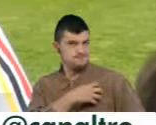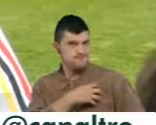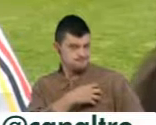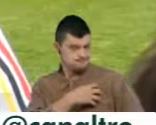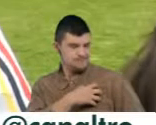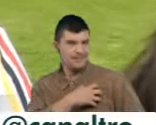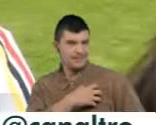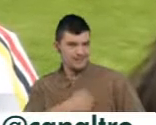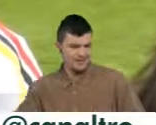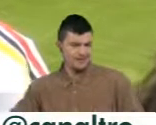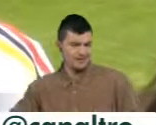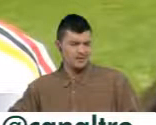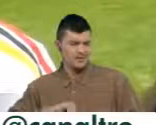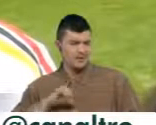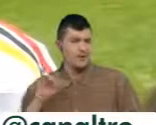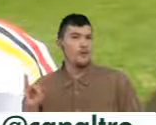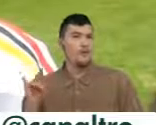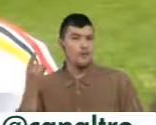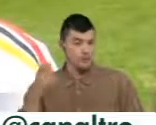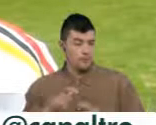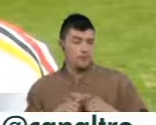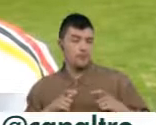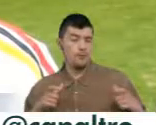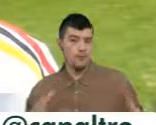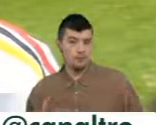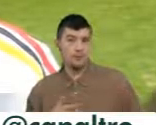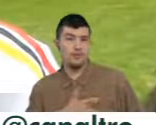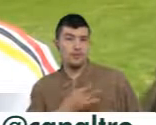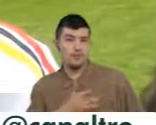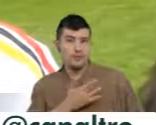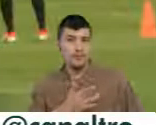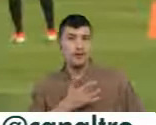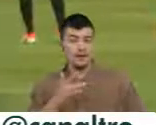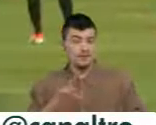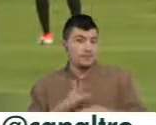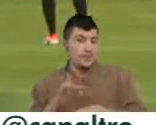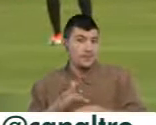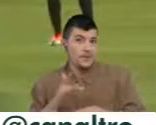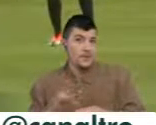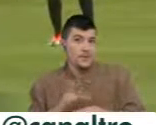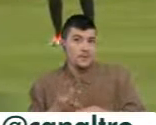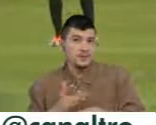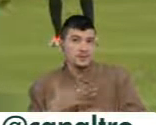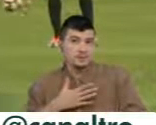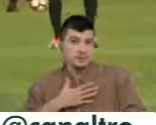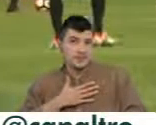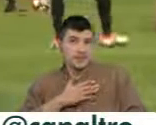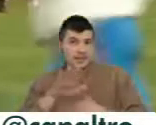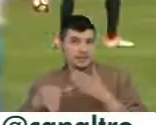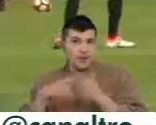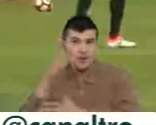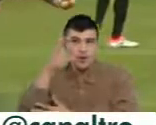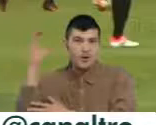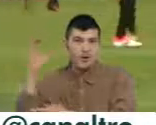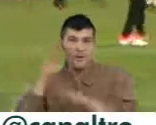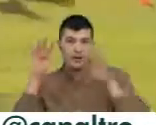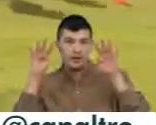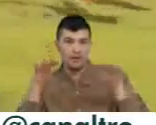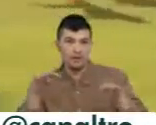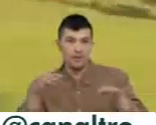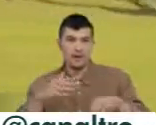pecho es es algo es algo grande y que más motivación de que que todo un país está estaba